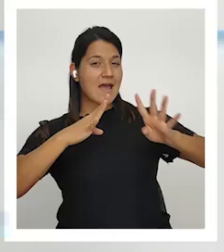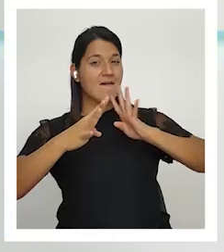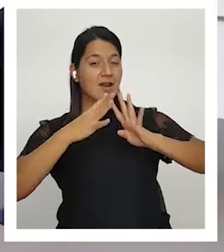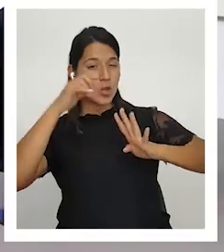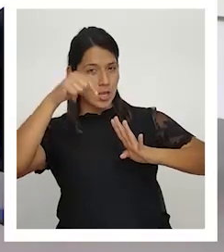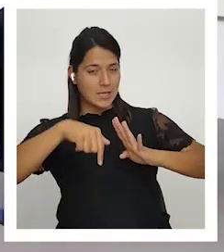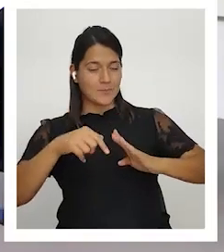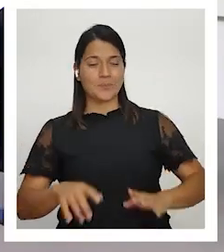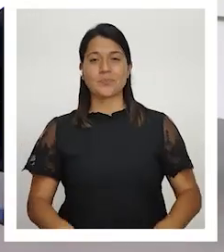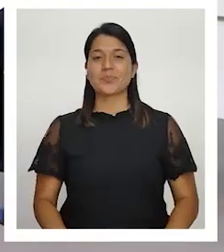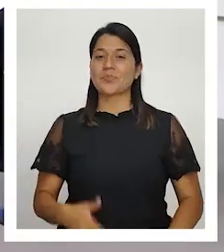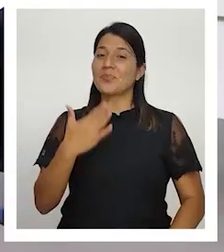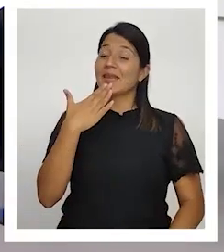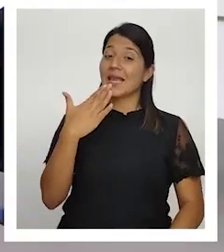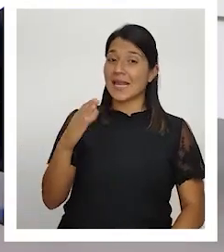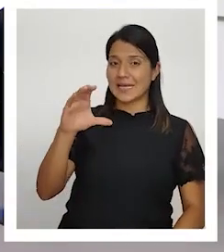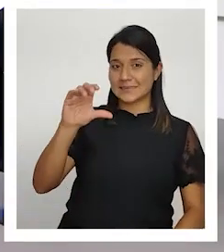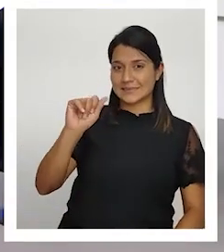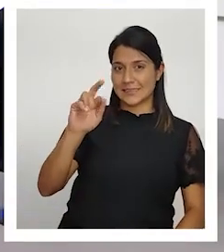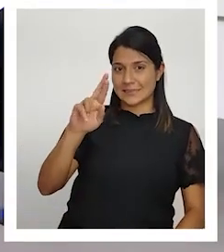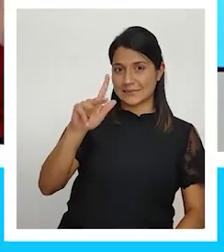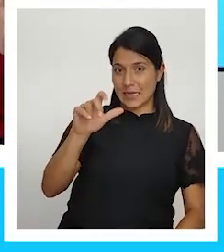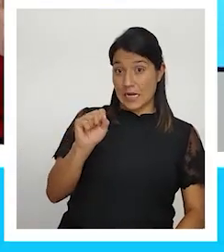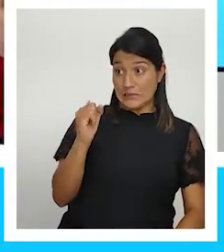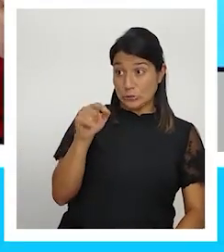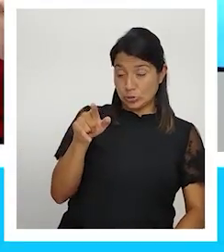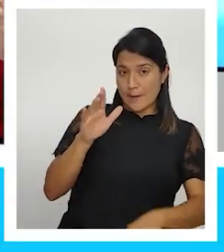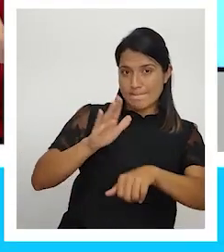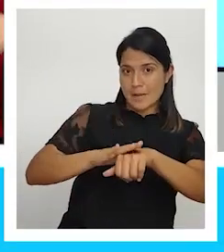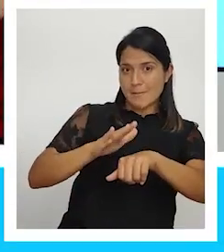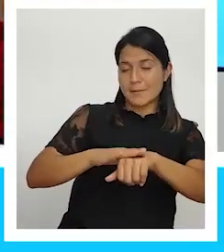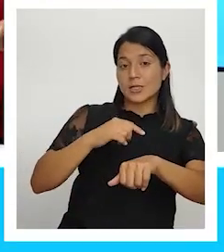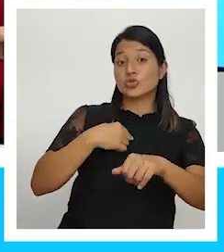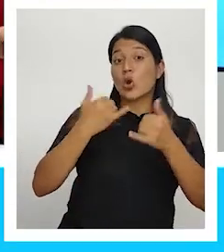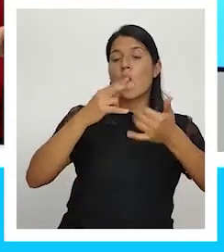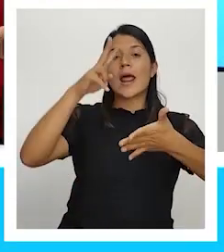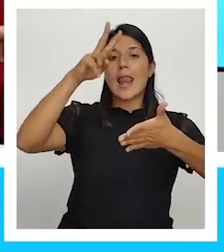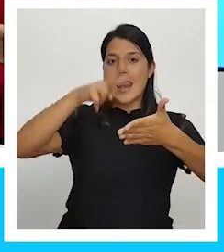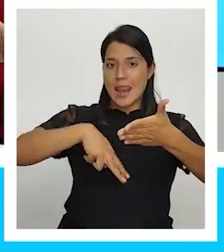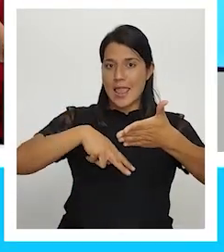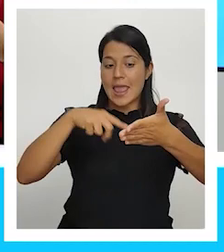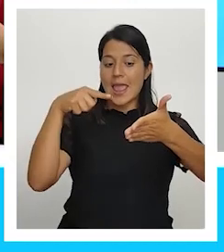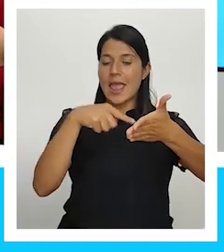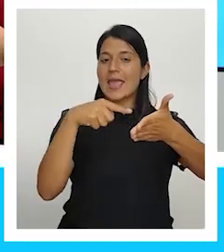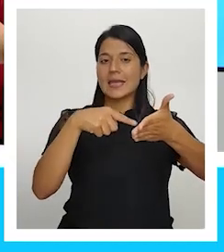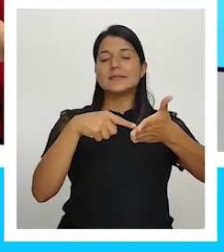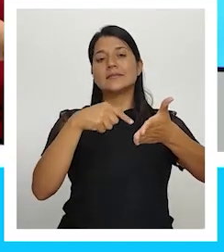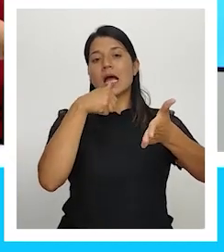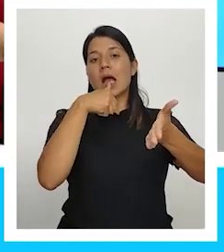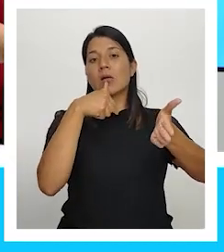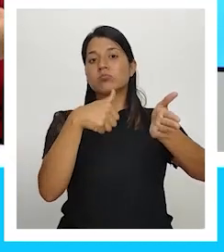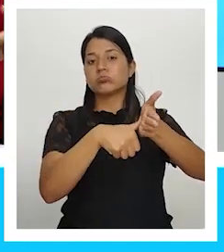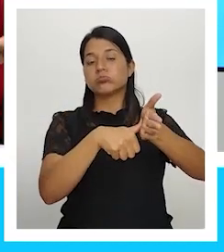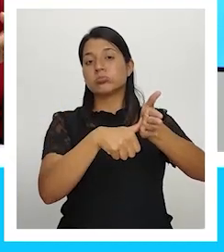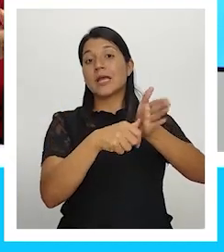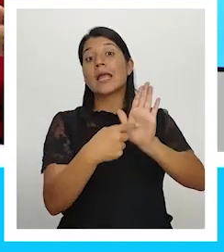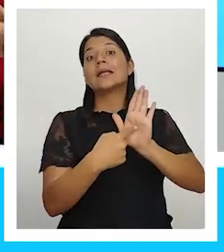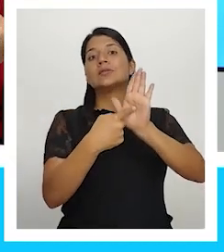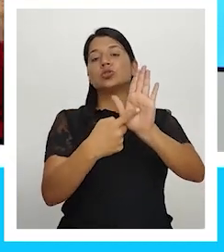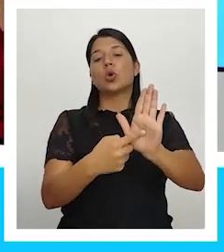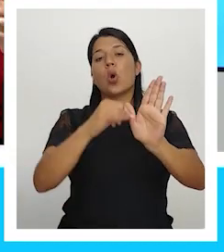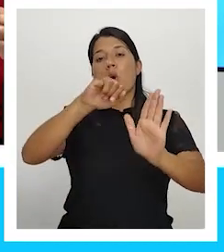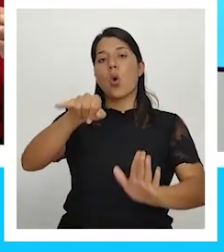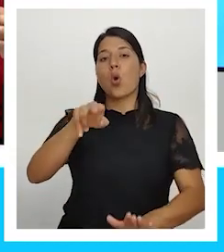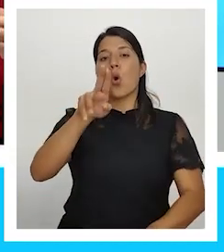Conversamos. Gracias, don Carlos. Bueno, si usted me lo permite, yo voy a leer textualmente un comunicado que Jupema había publicado semanas anteriores denunciando